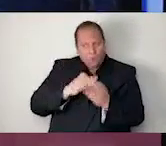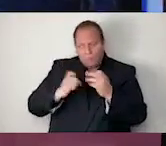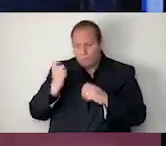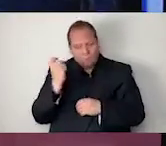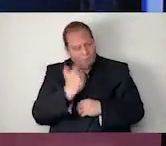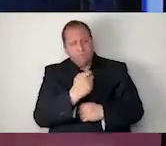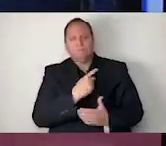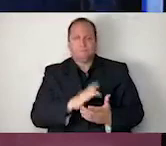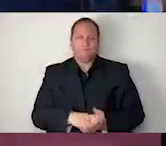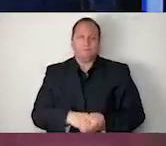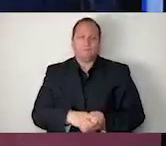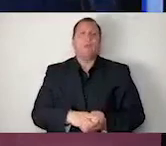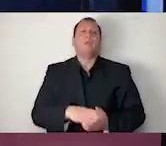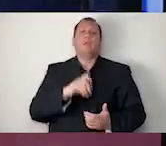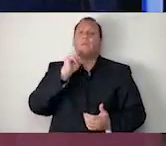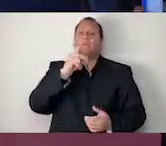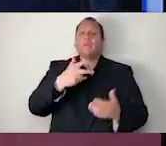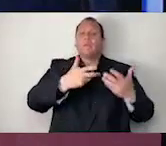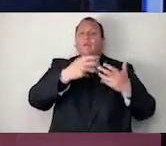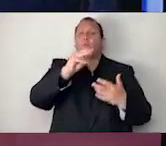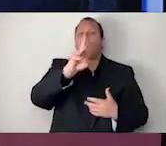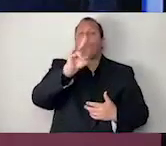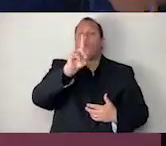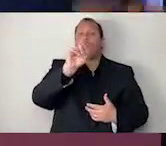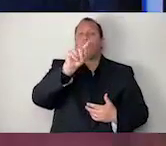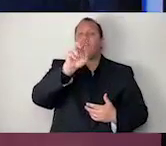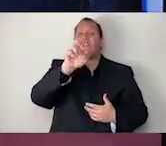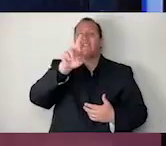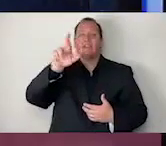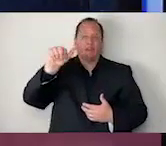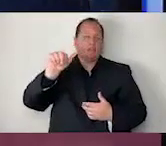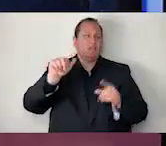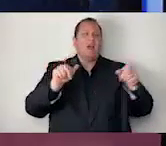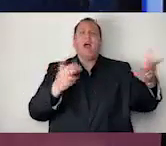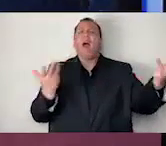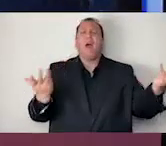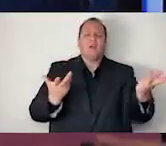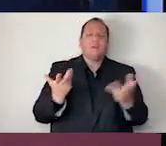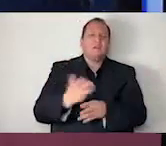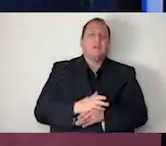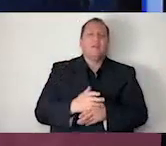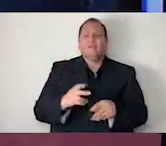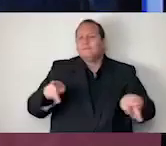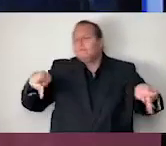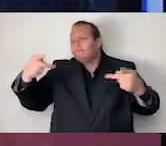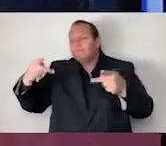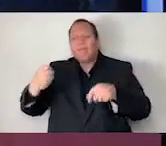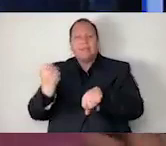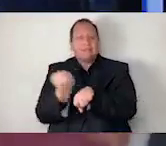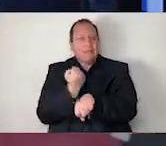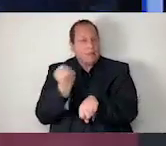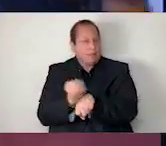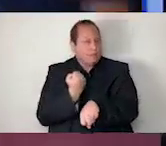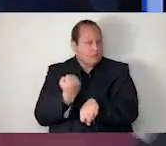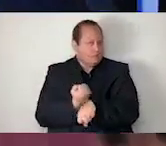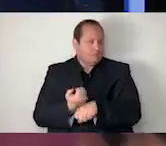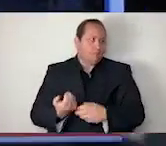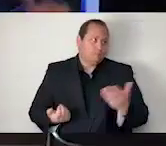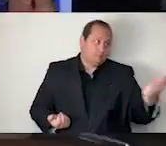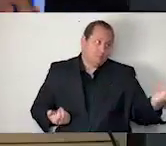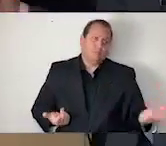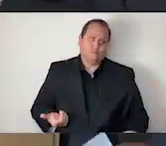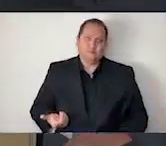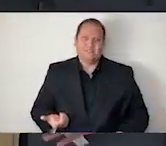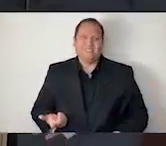también esta es otra empresa mundo tierra el gobernador se dedican a comercializar calzado y fíjese nada más la